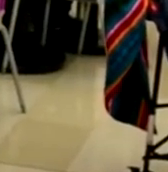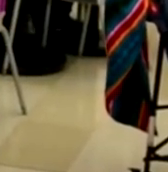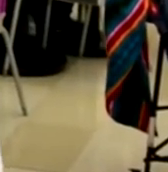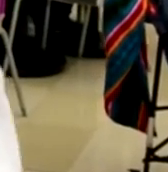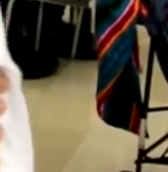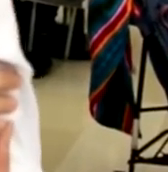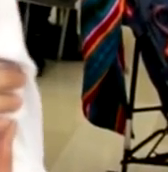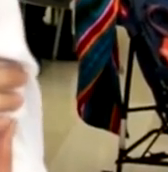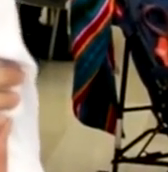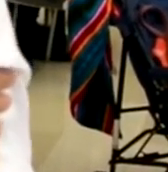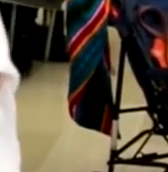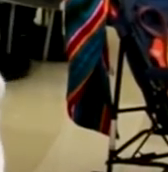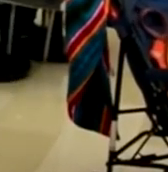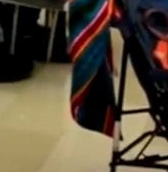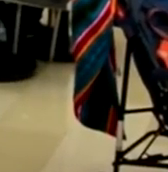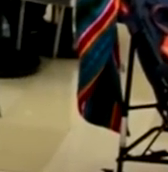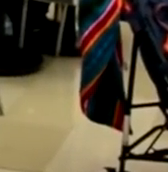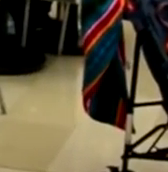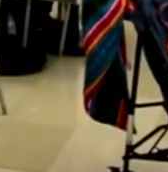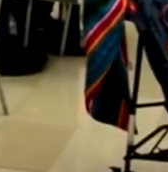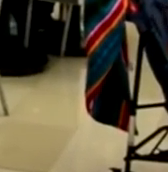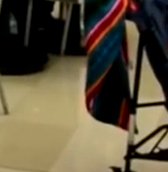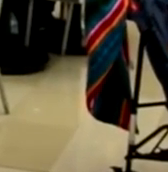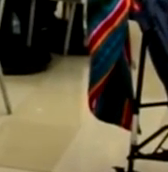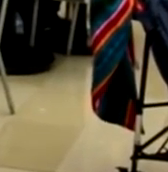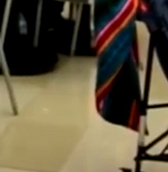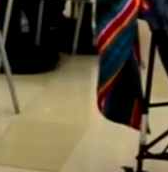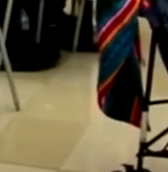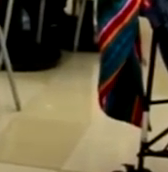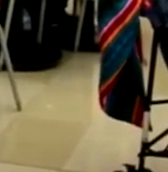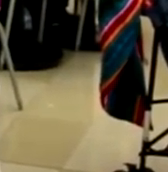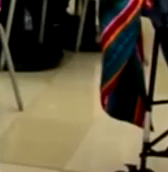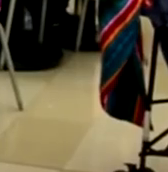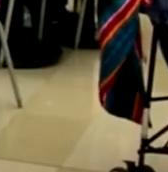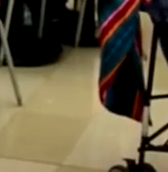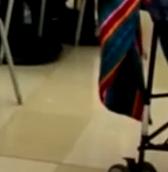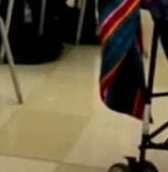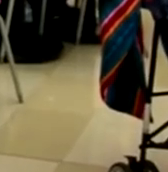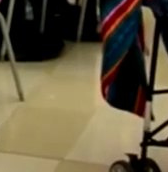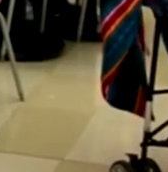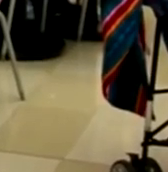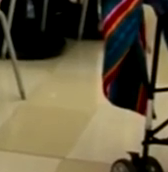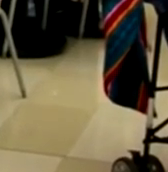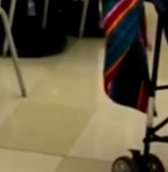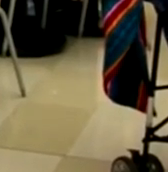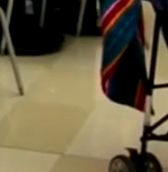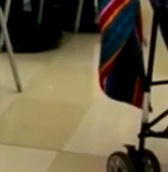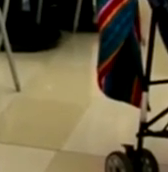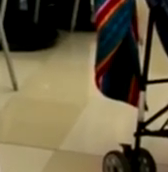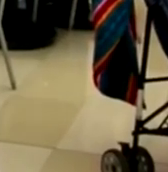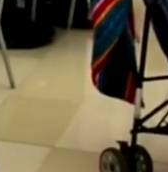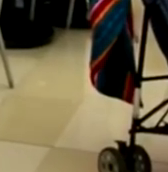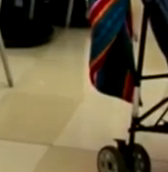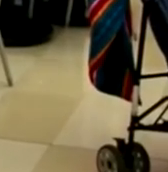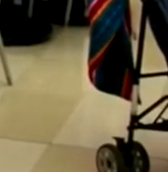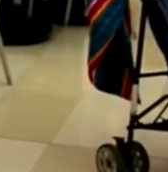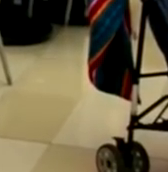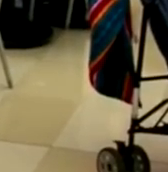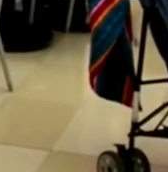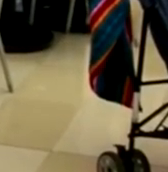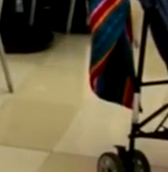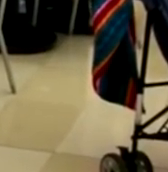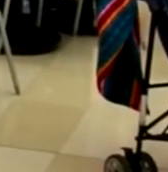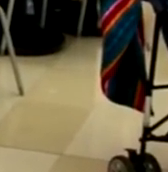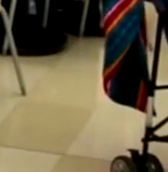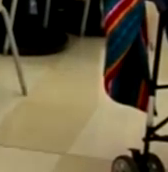que se requieren para amamantar a un bebé pero eso siempre es una opción la mamá puede decidir si va a la sala de la